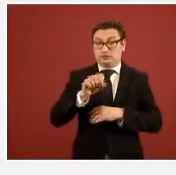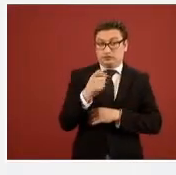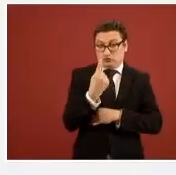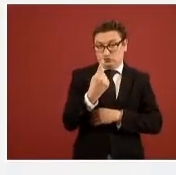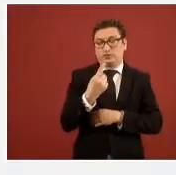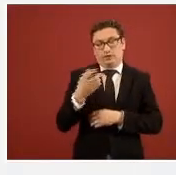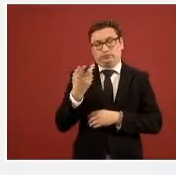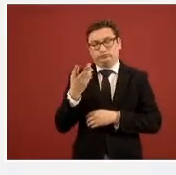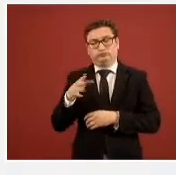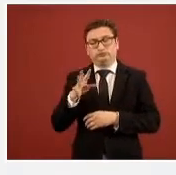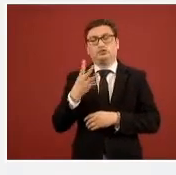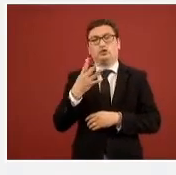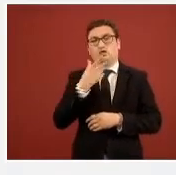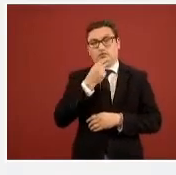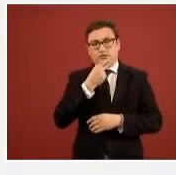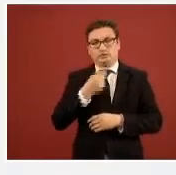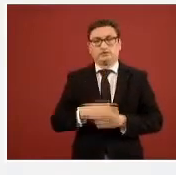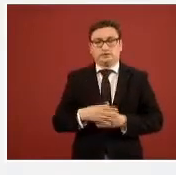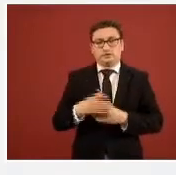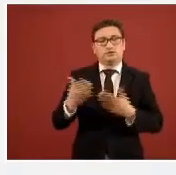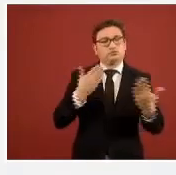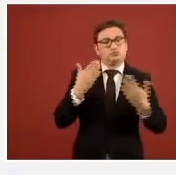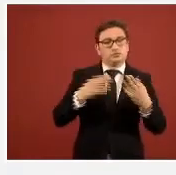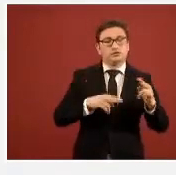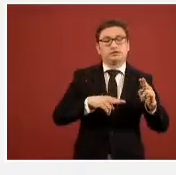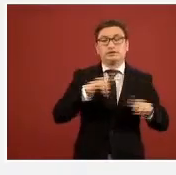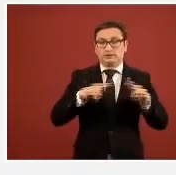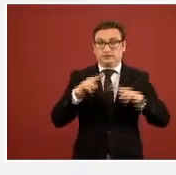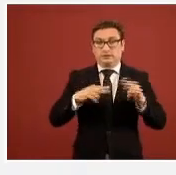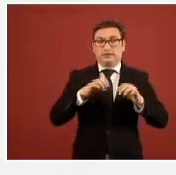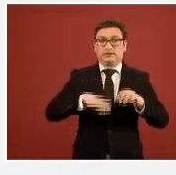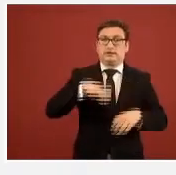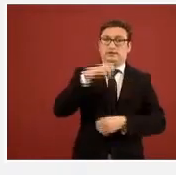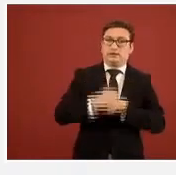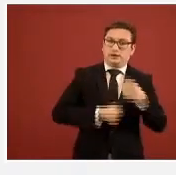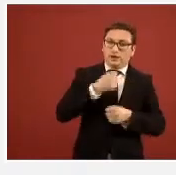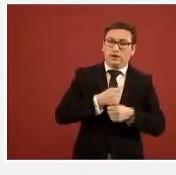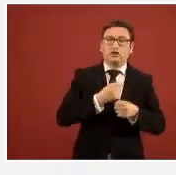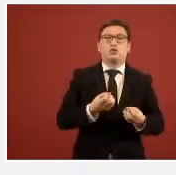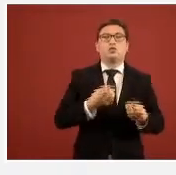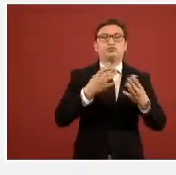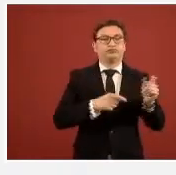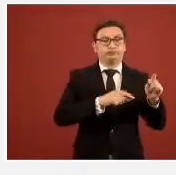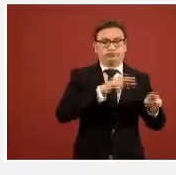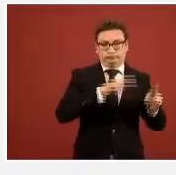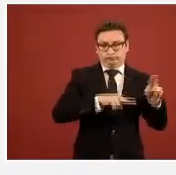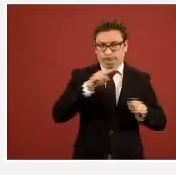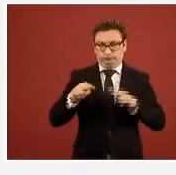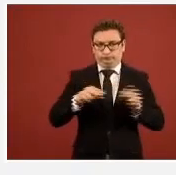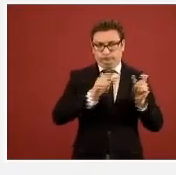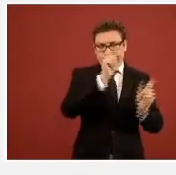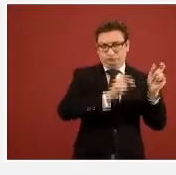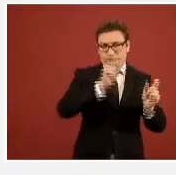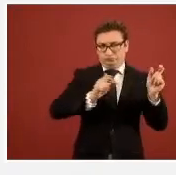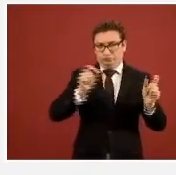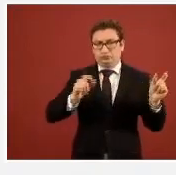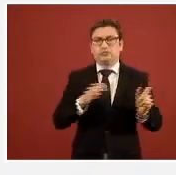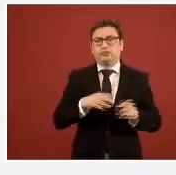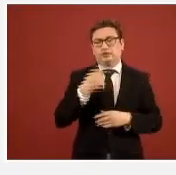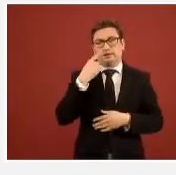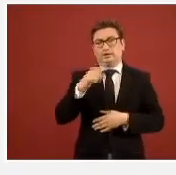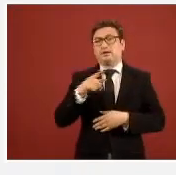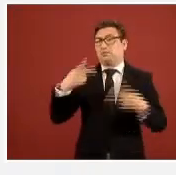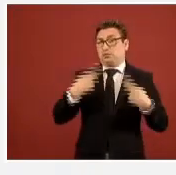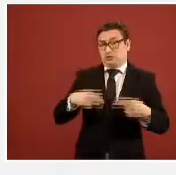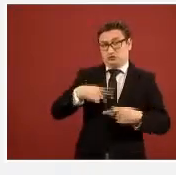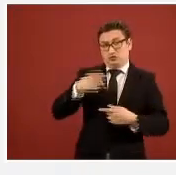aquí podemos ver la distribución por edad, pero además, como recuerdan, también la forma en la que estas